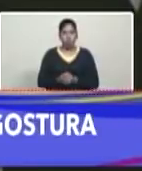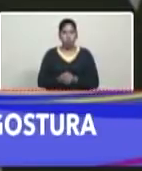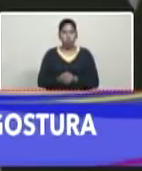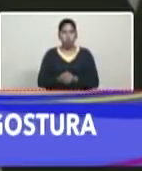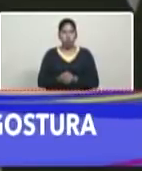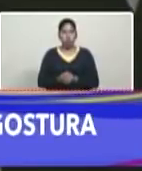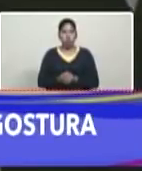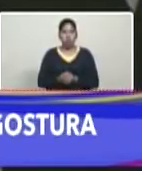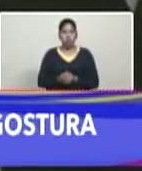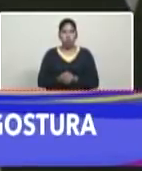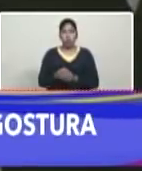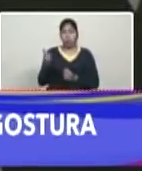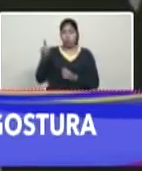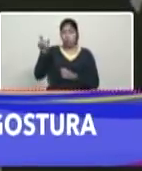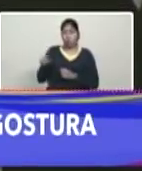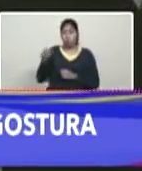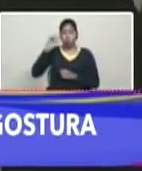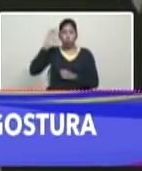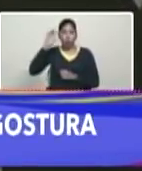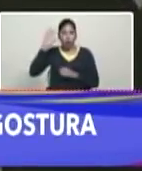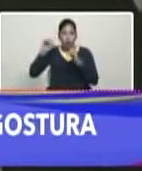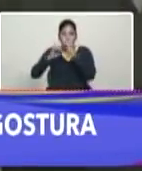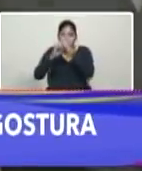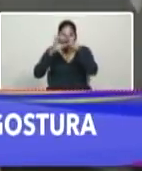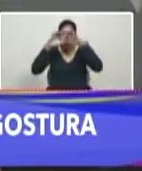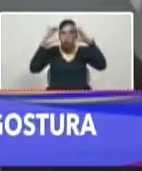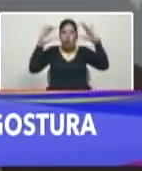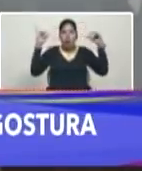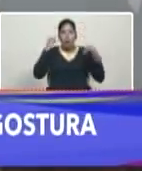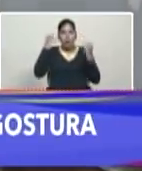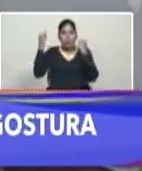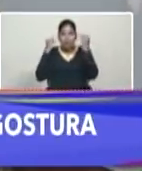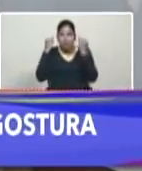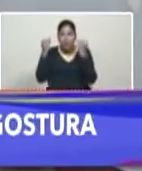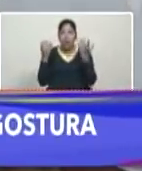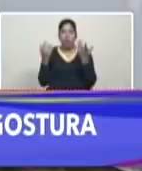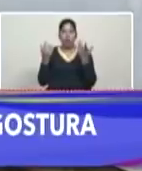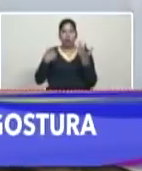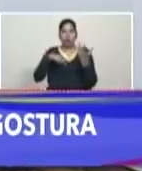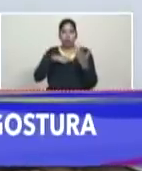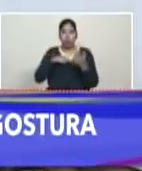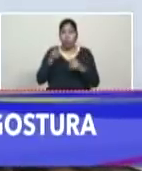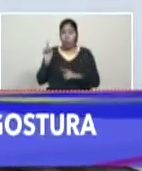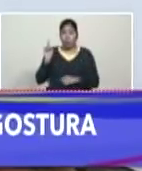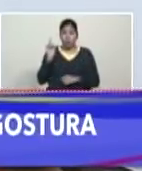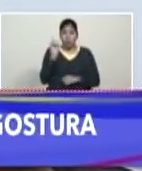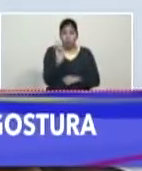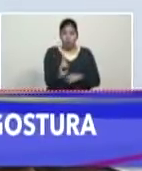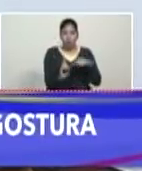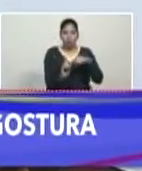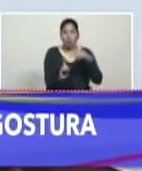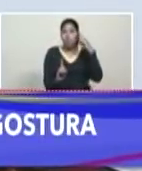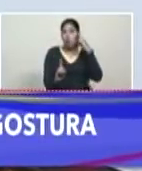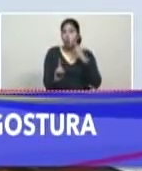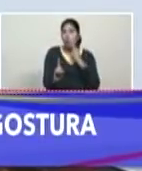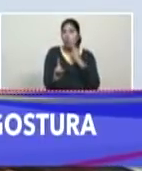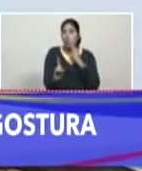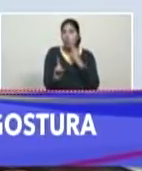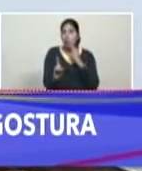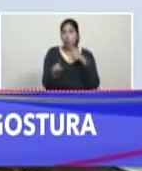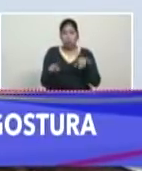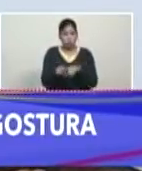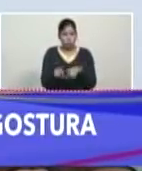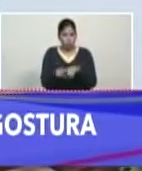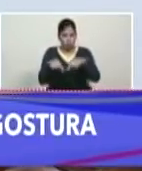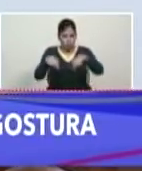sus sueños y a sus ideas. Cuando el libertador llegó, un día como